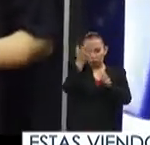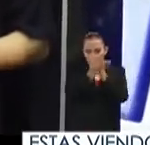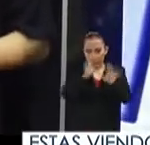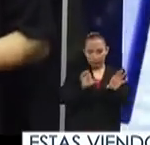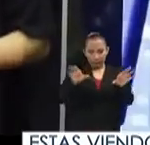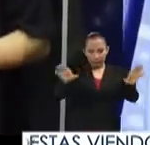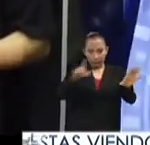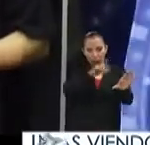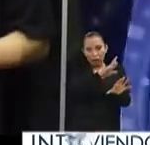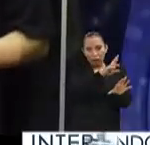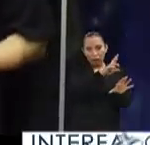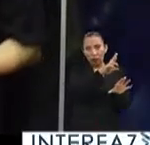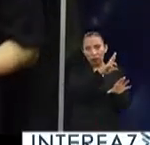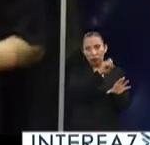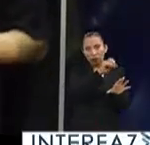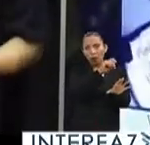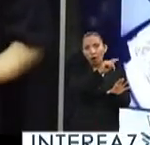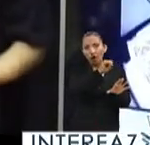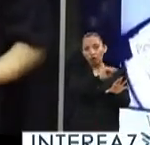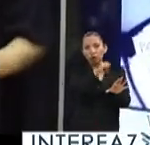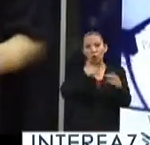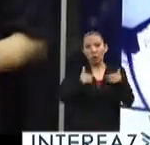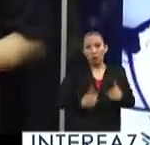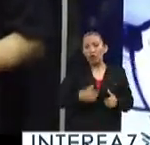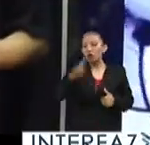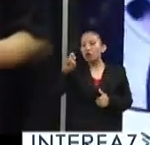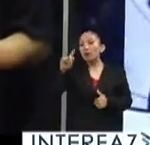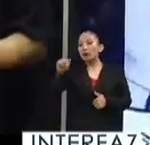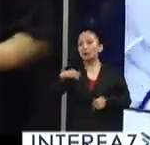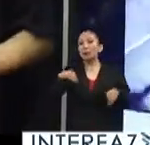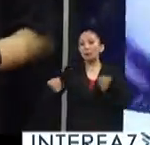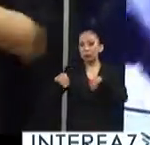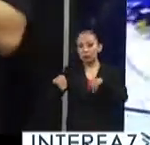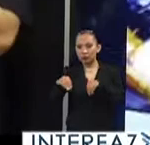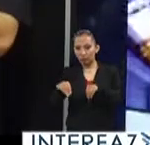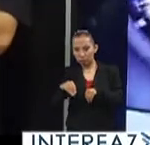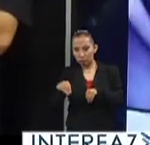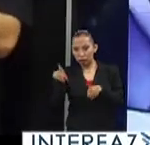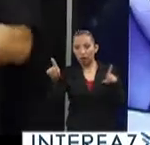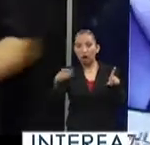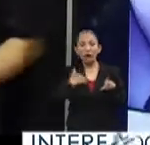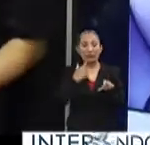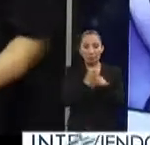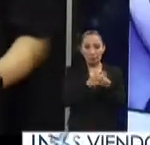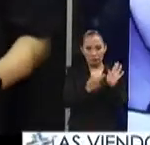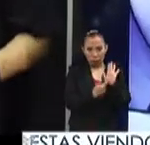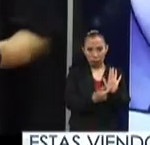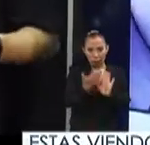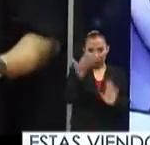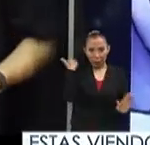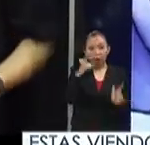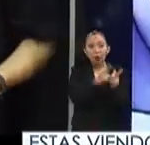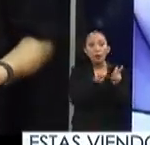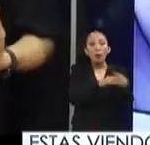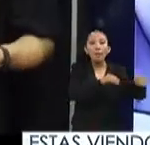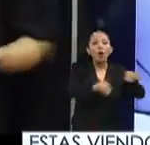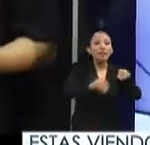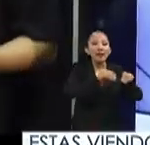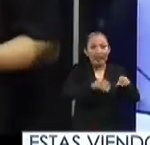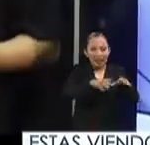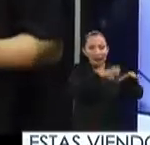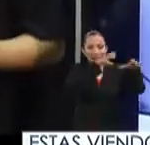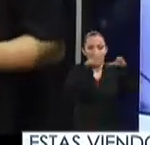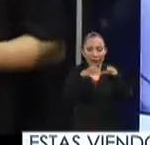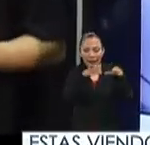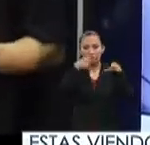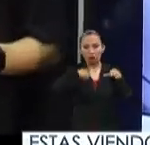que es robots humanoides y robots de movilidad. Entonces ahorita los primeros que te enseñé es el grupo de movilidad, que es